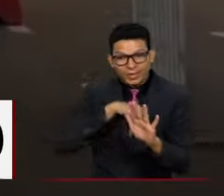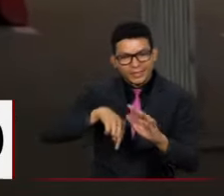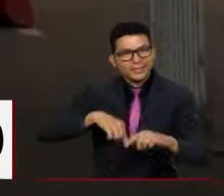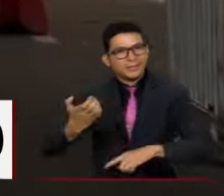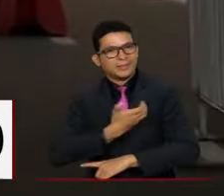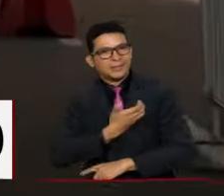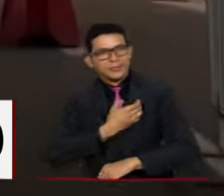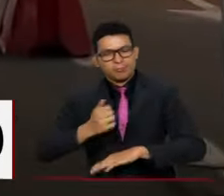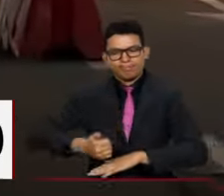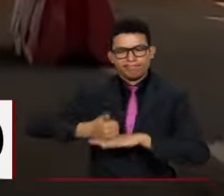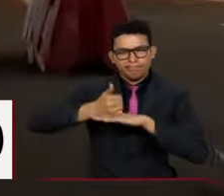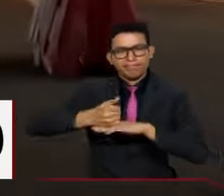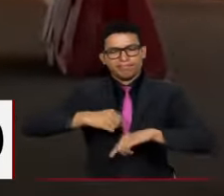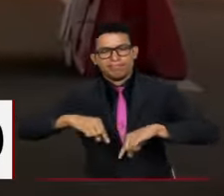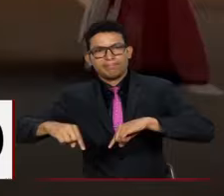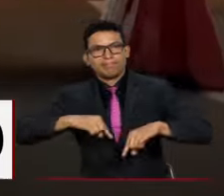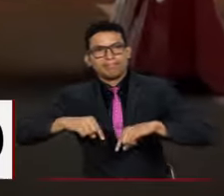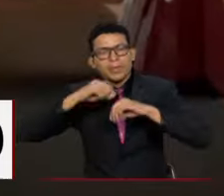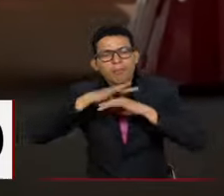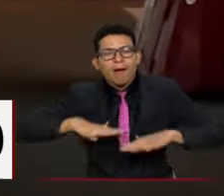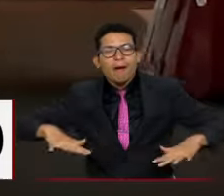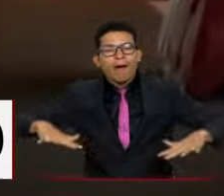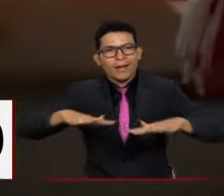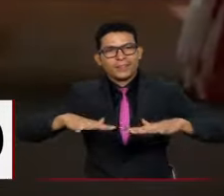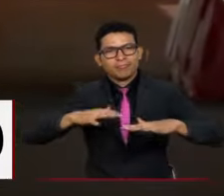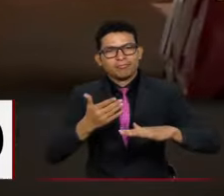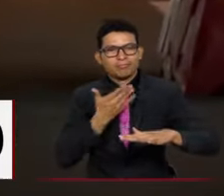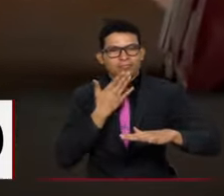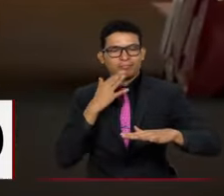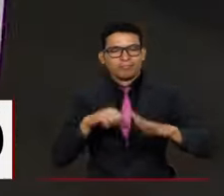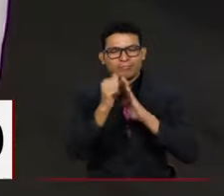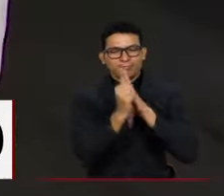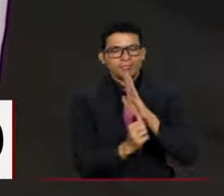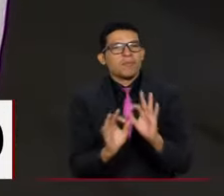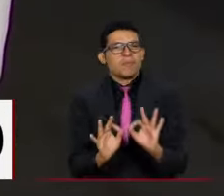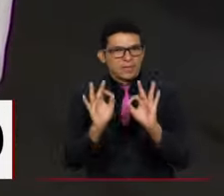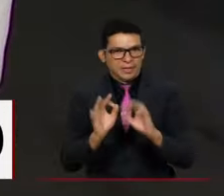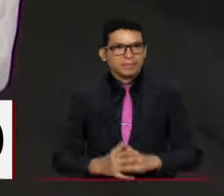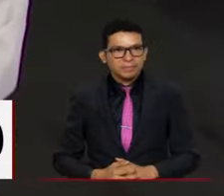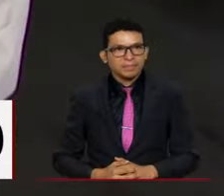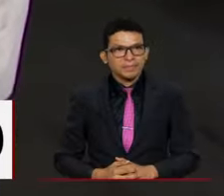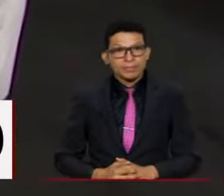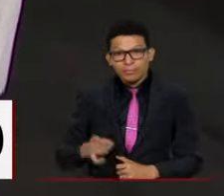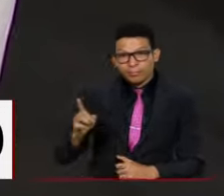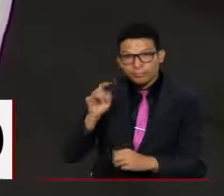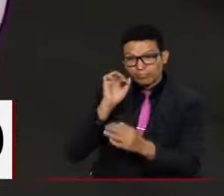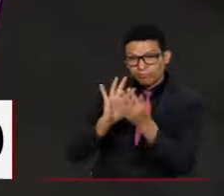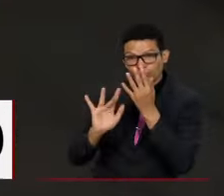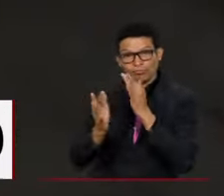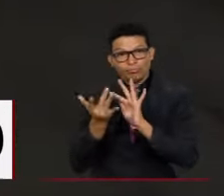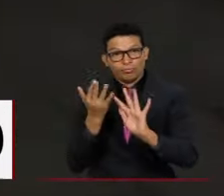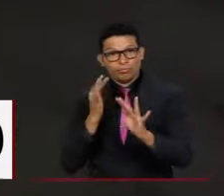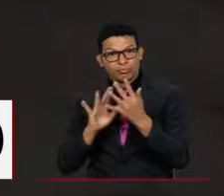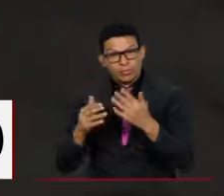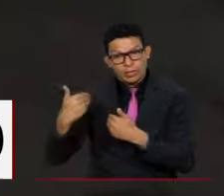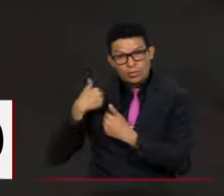estamos gerenciando para que haya suficiente espacio y suficiente agenda para que funcione. Es decir, esta peatonalización depende no solo del